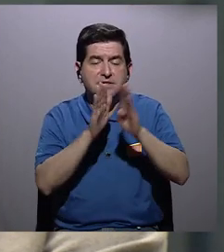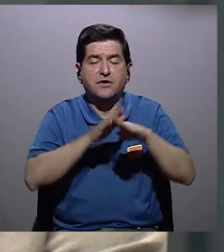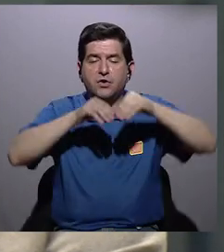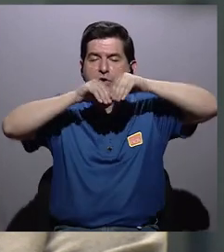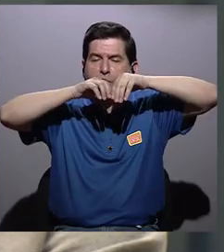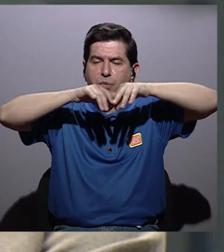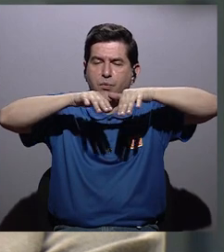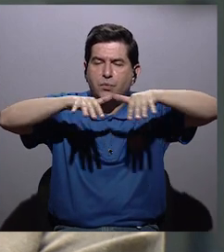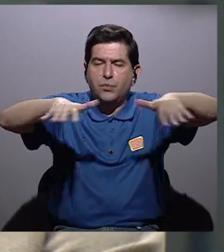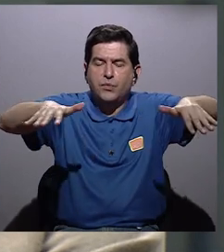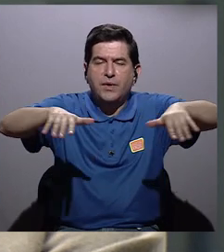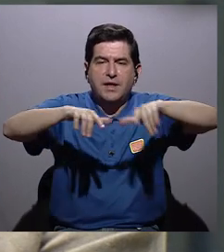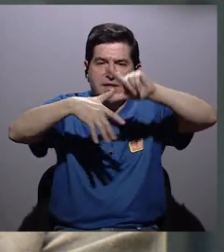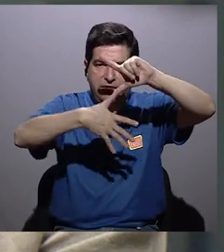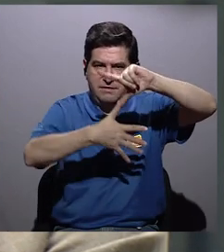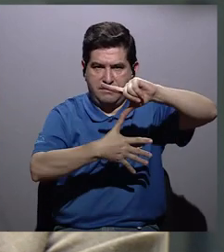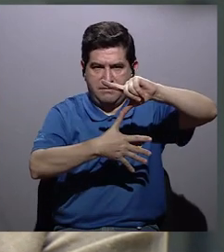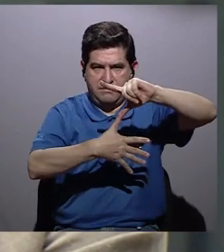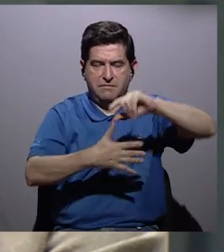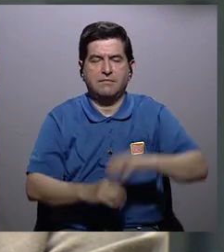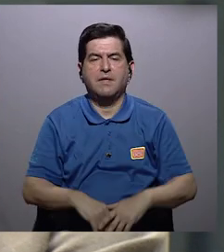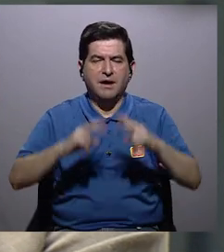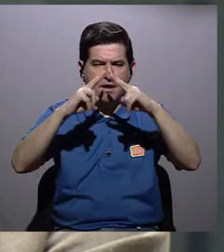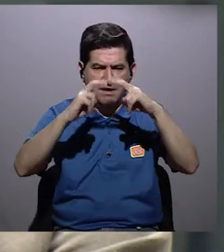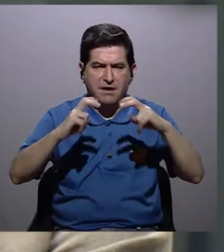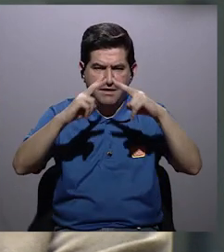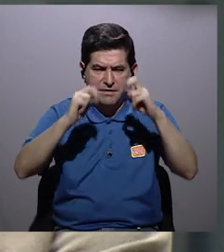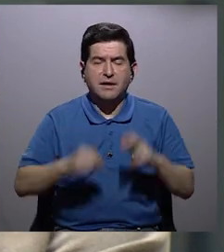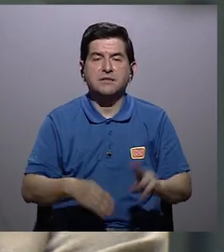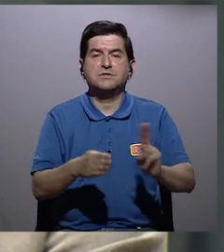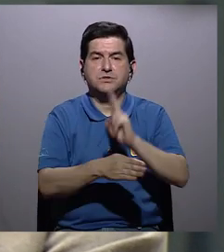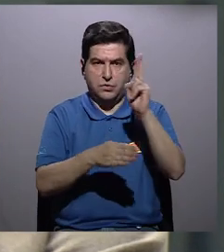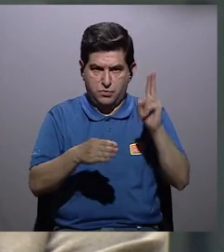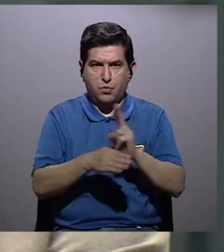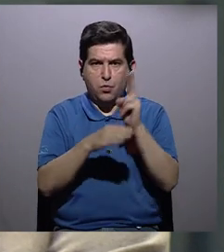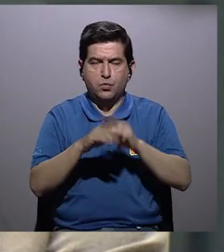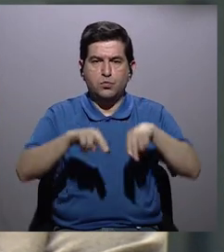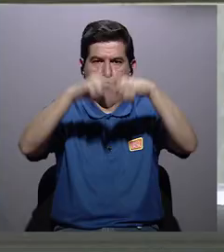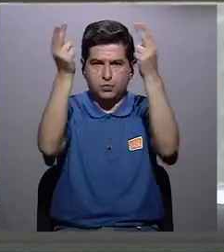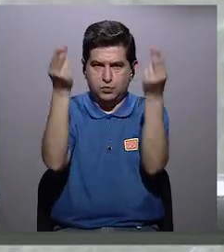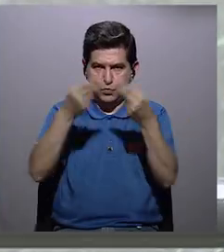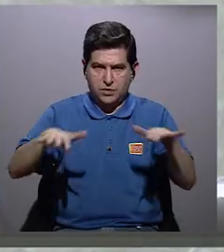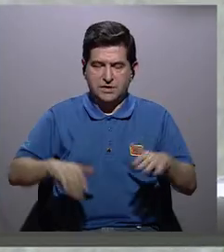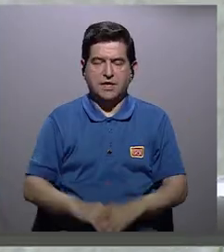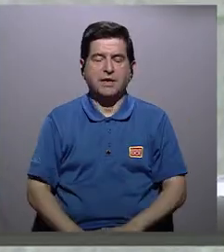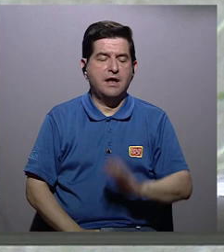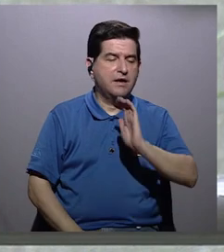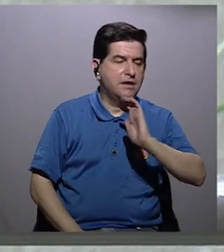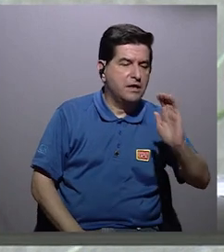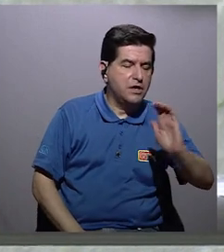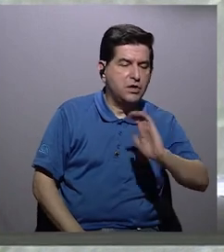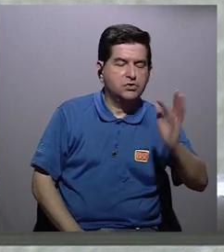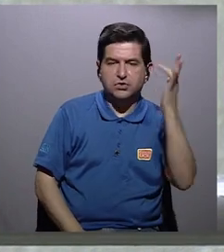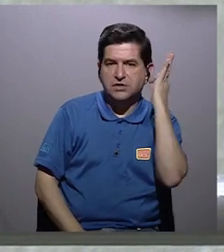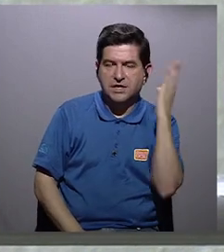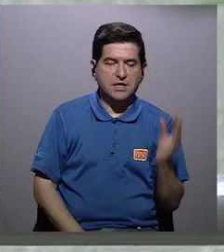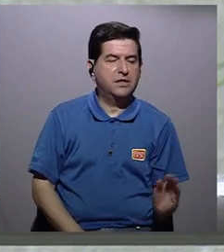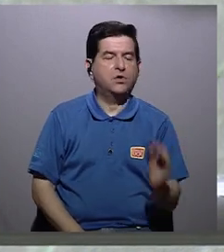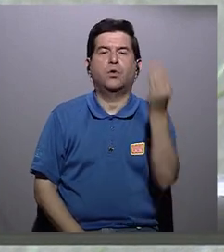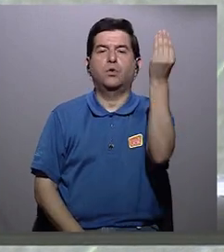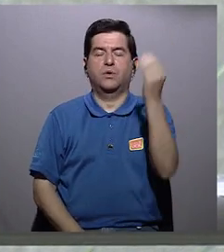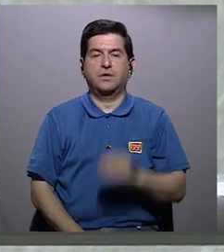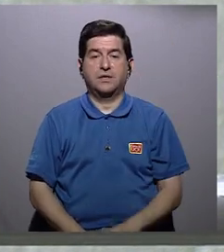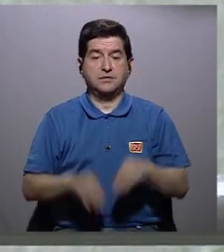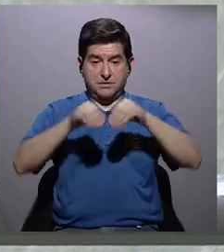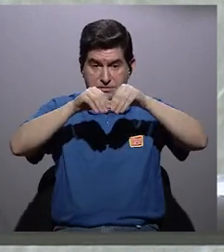red latinoamericana que analizara el uso de la Internet en niños, niñas y adolescentes.